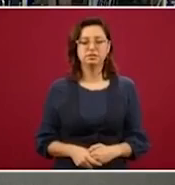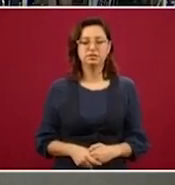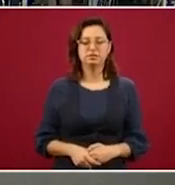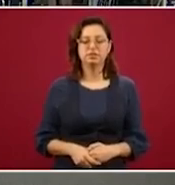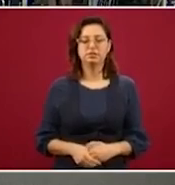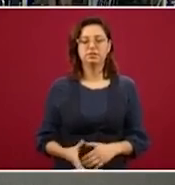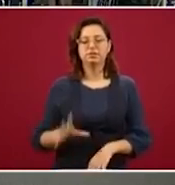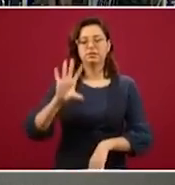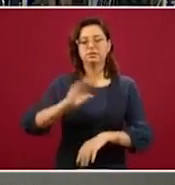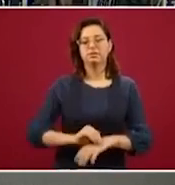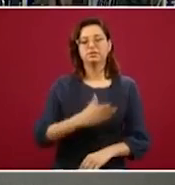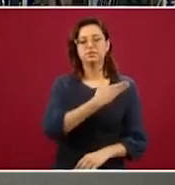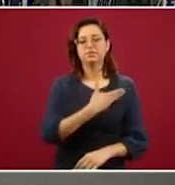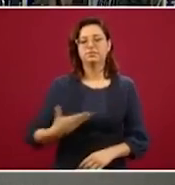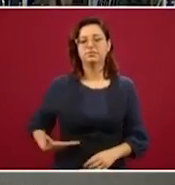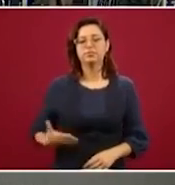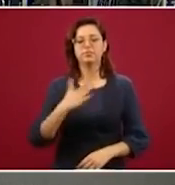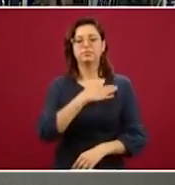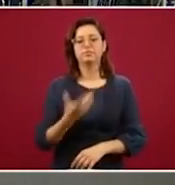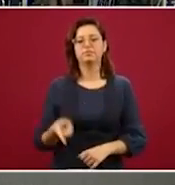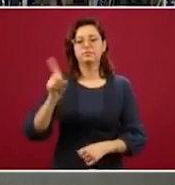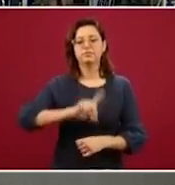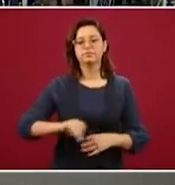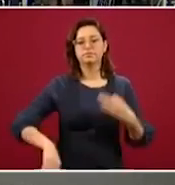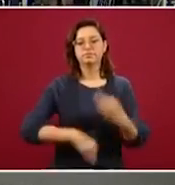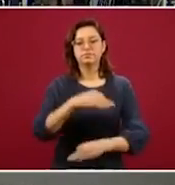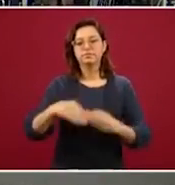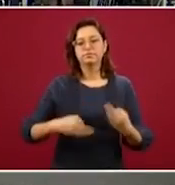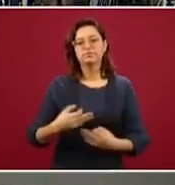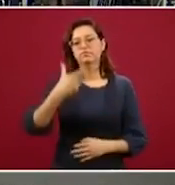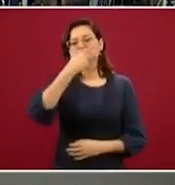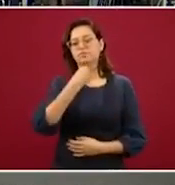Con su permiso, presidente. Muy buenos días a todas, a todos.